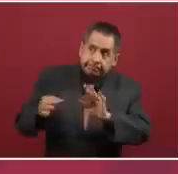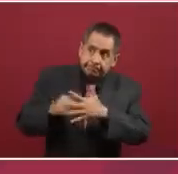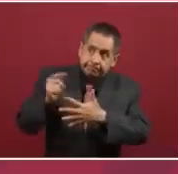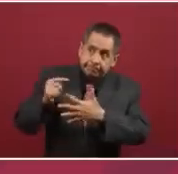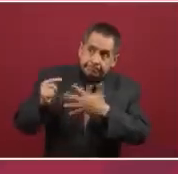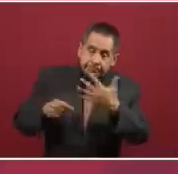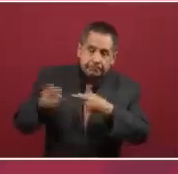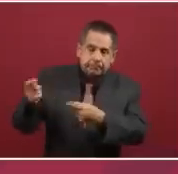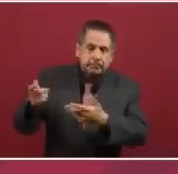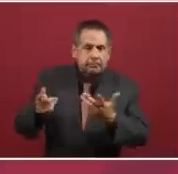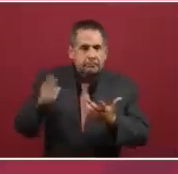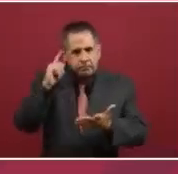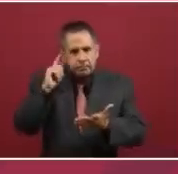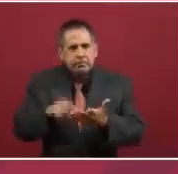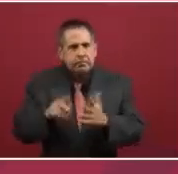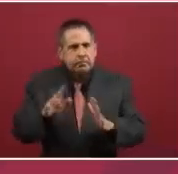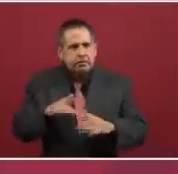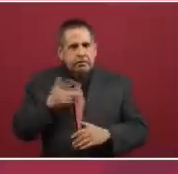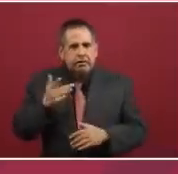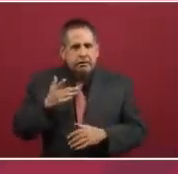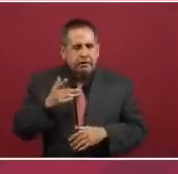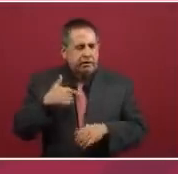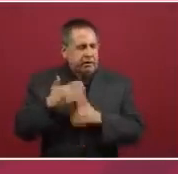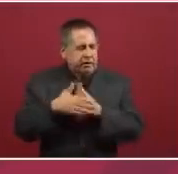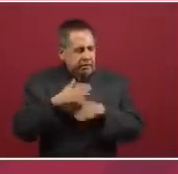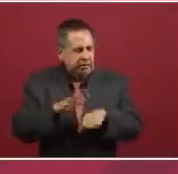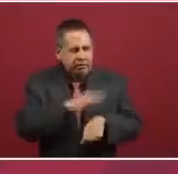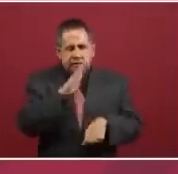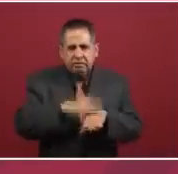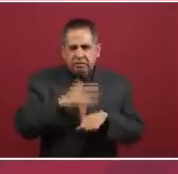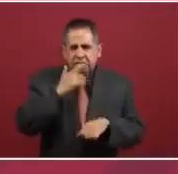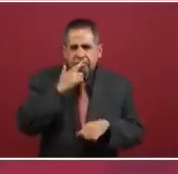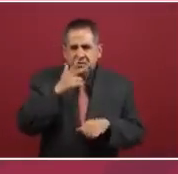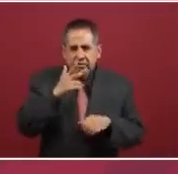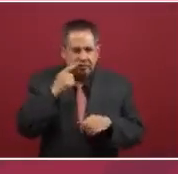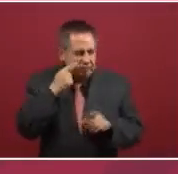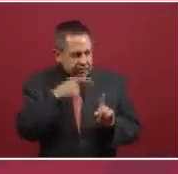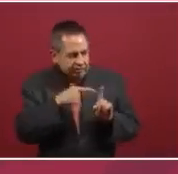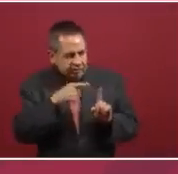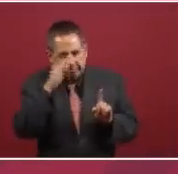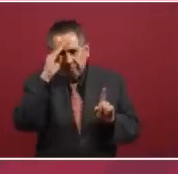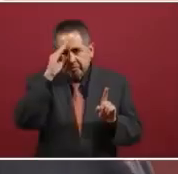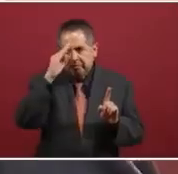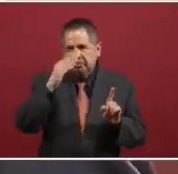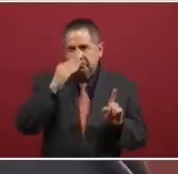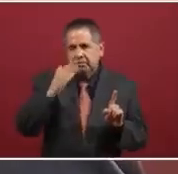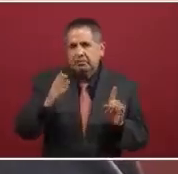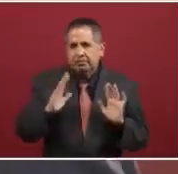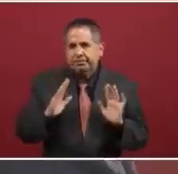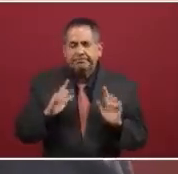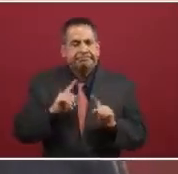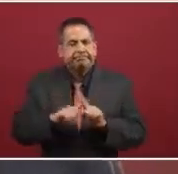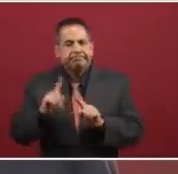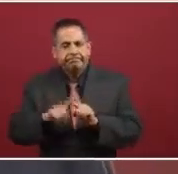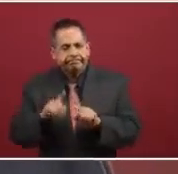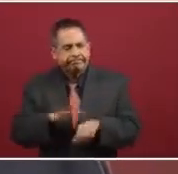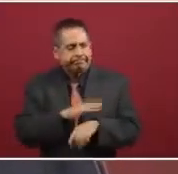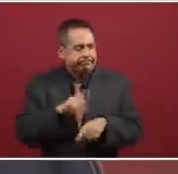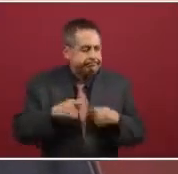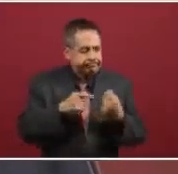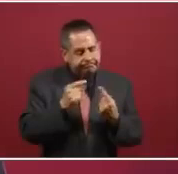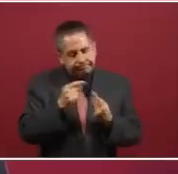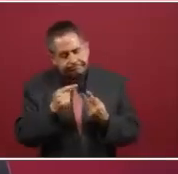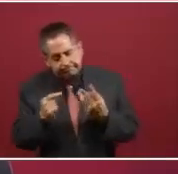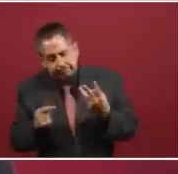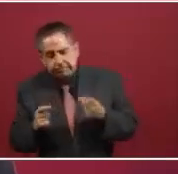creo yo que van a tomar en consideración pues todos los